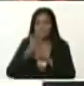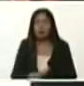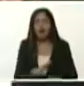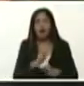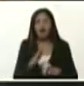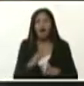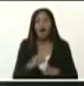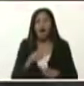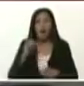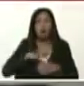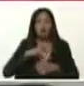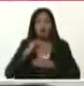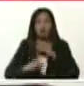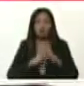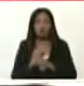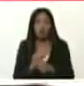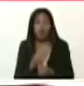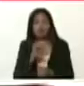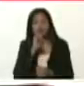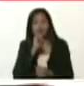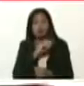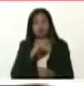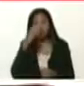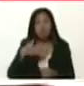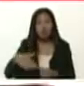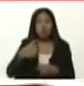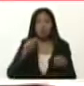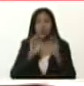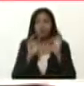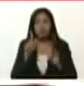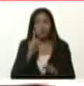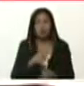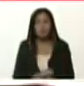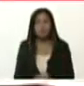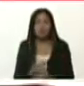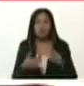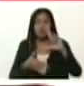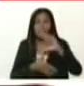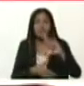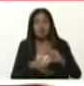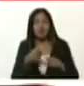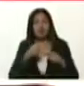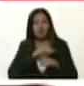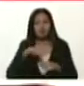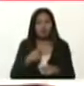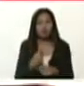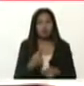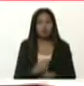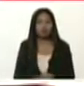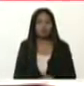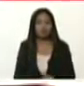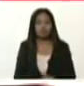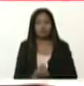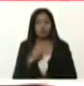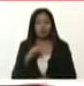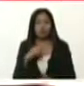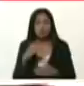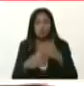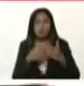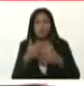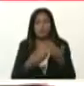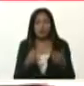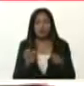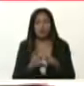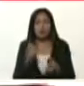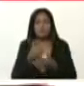Internacional. Es una gran noticia de los pueblos de América del Sur, de América Latina. Nosotros hemos seguido